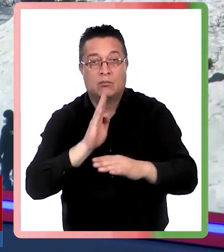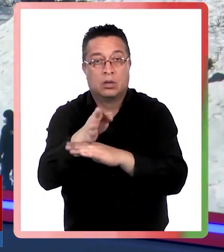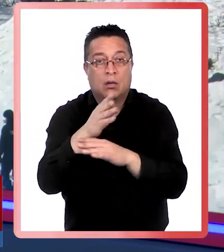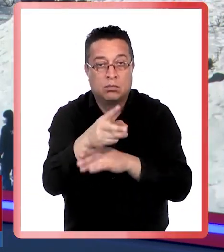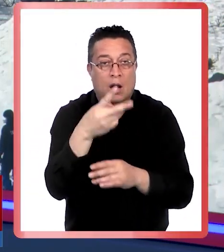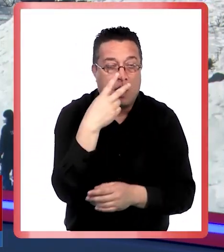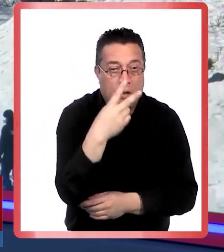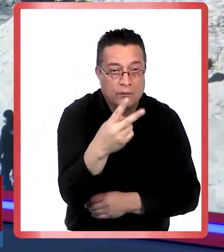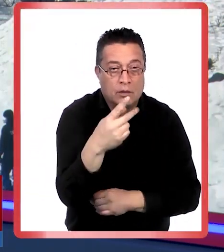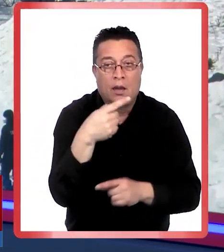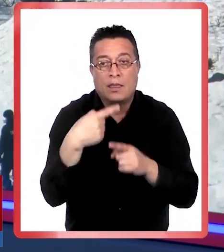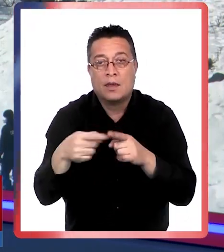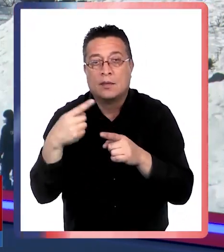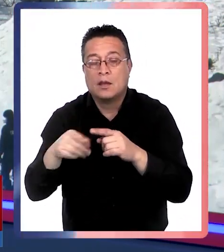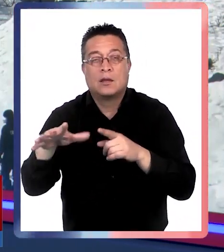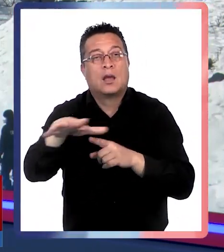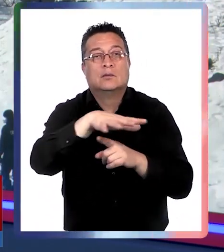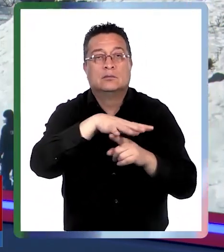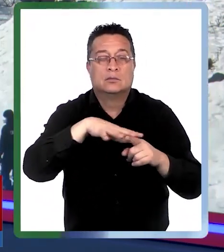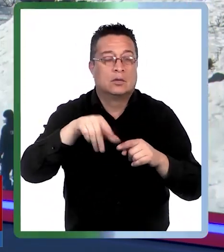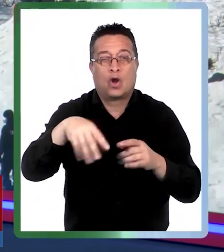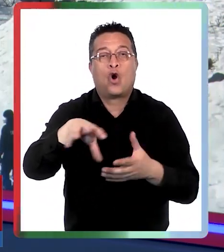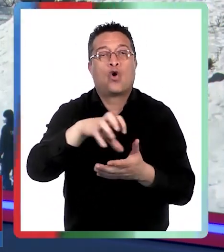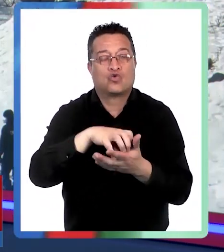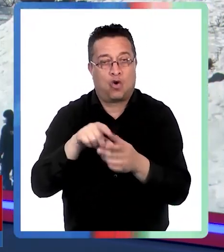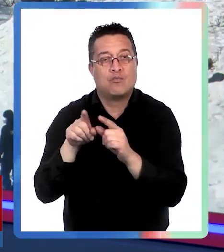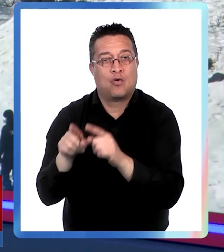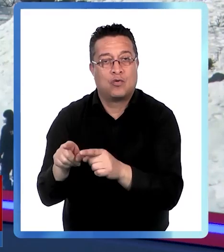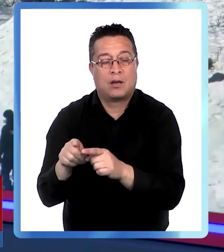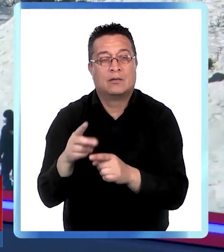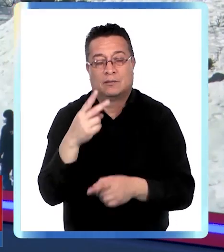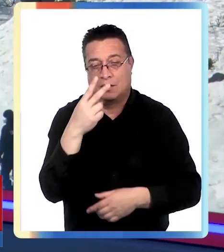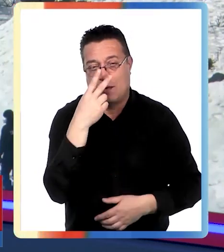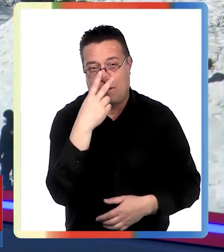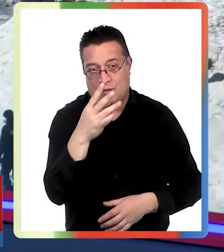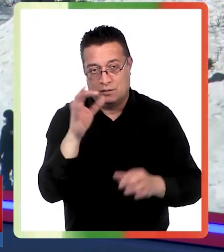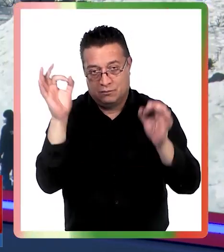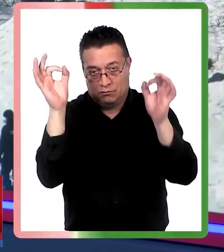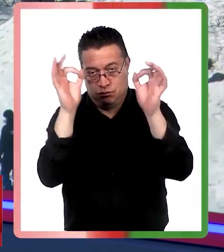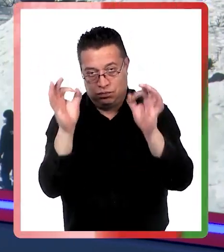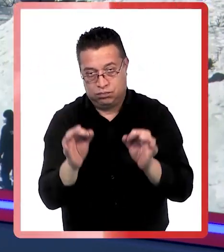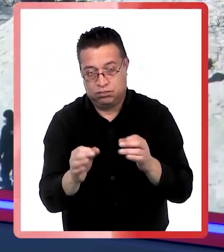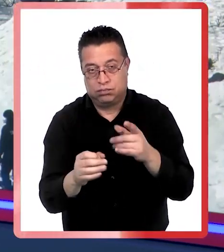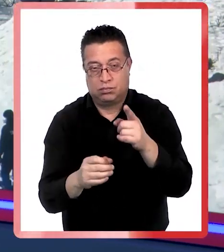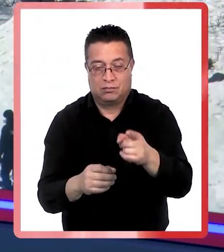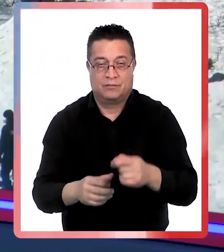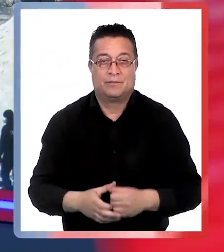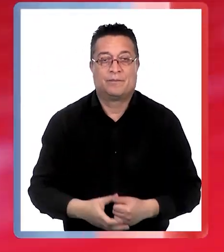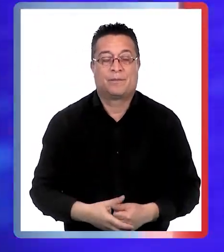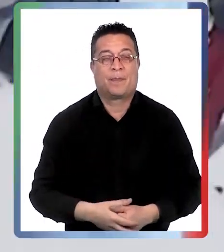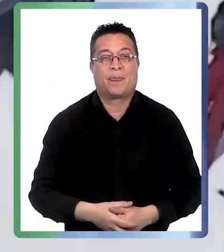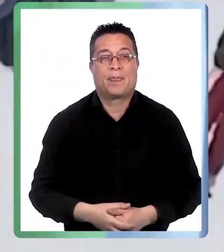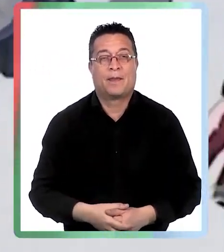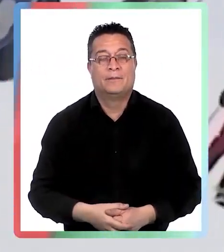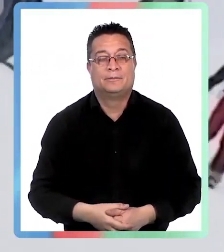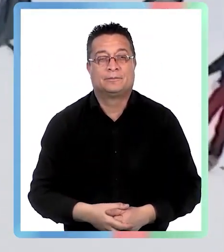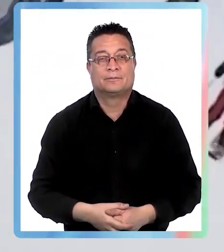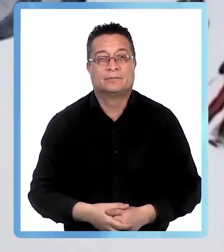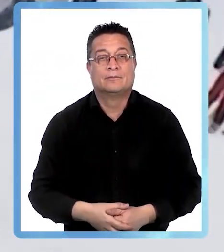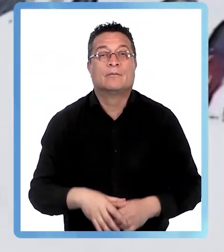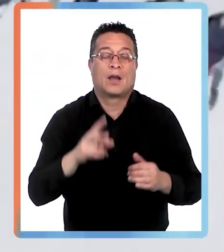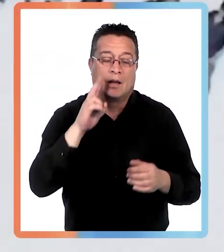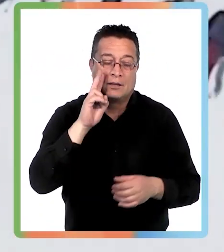informaciones sobre los distintos panoramas que ofrece la comuna Los invito a revisar los detalles en la siguiente nota de pucón TV